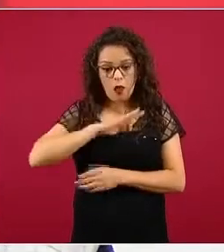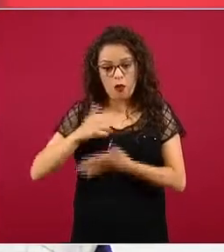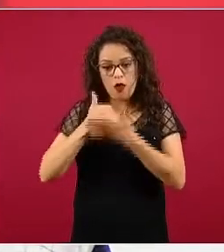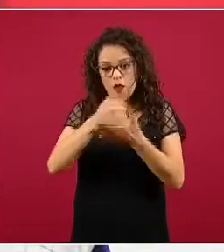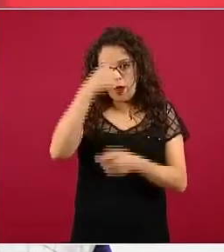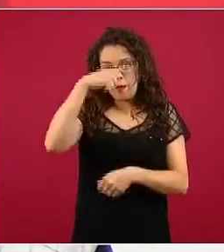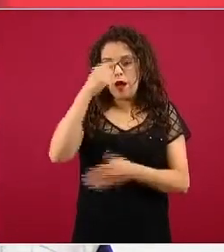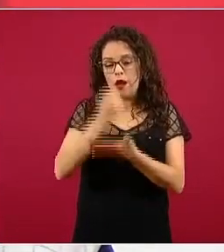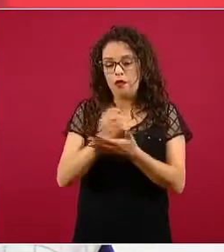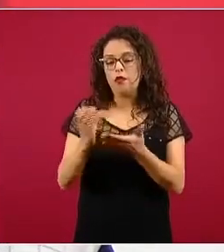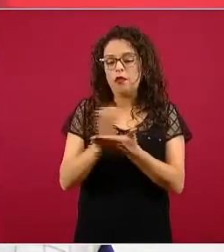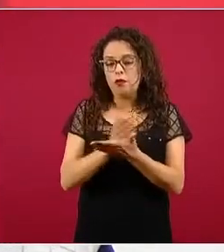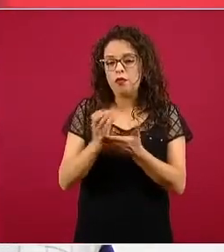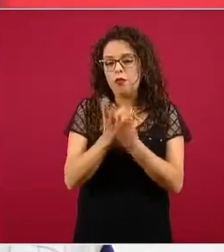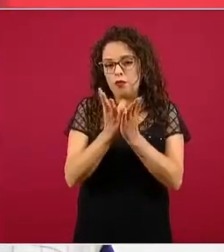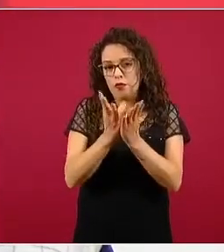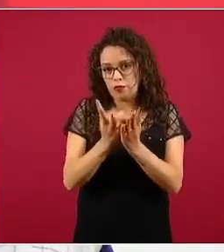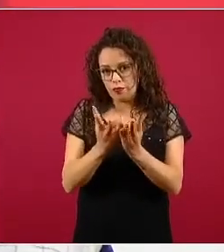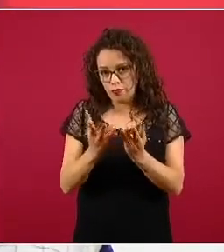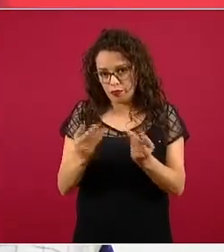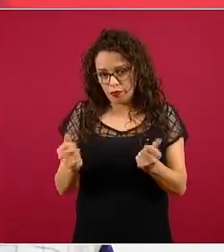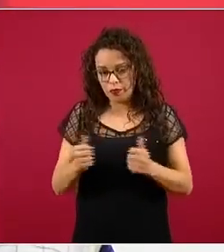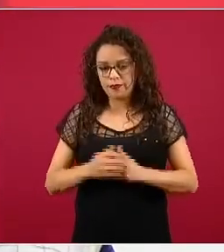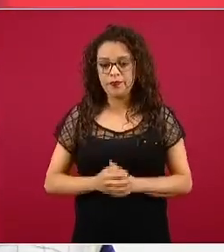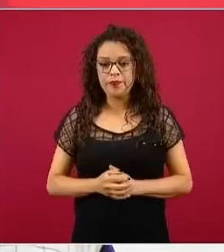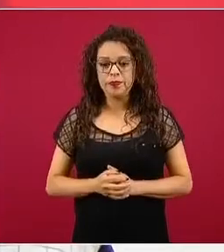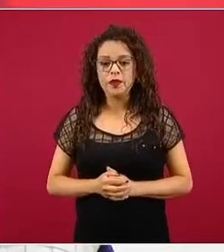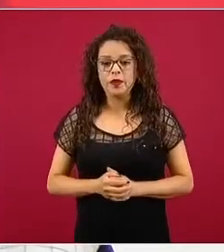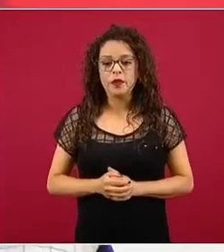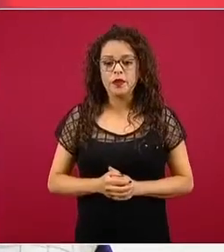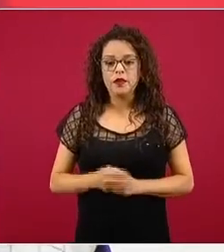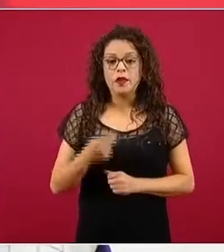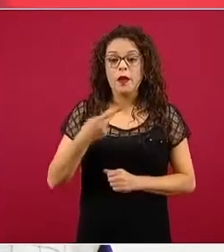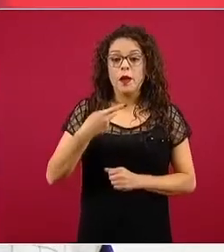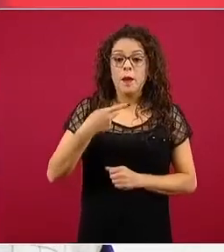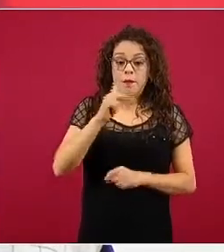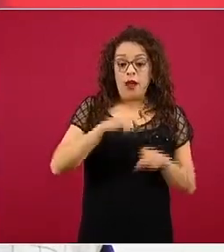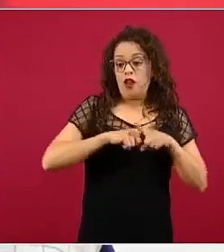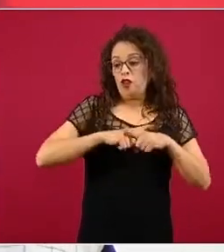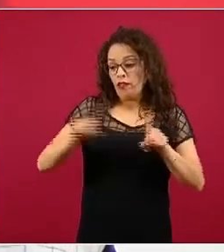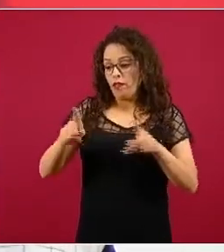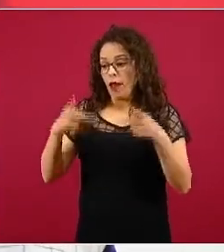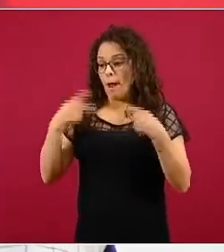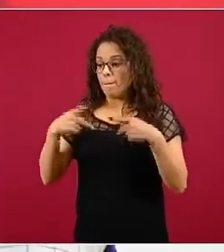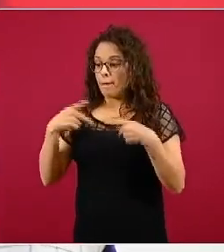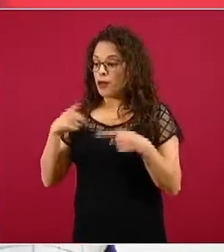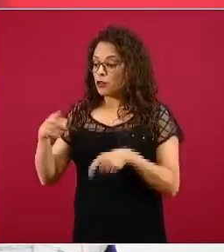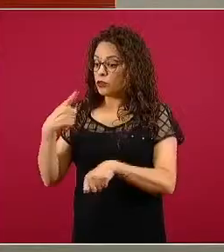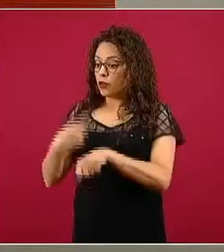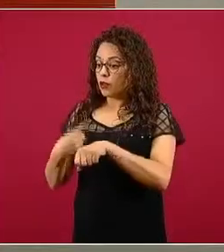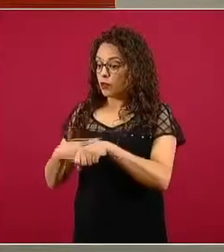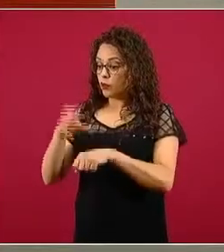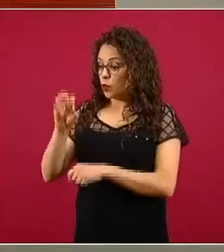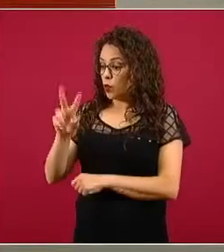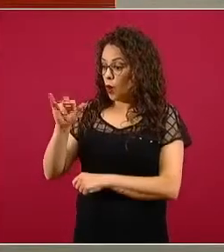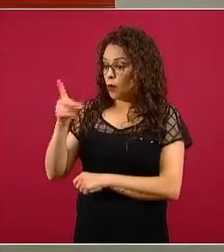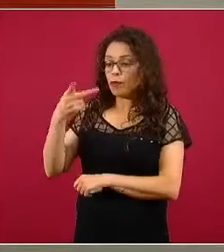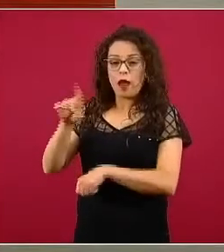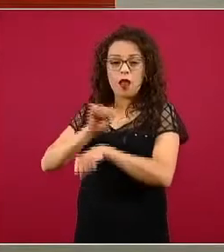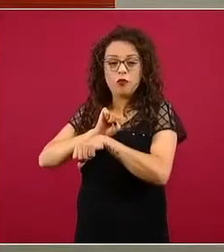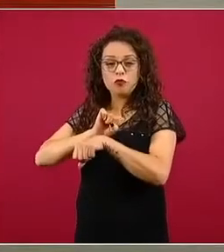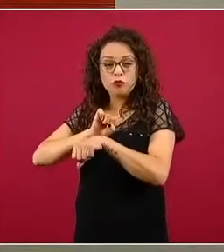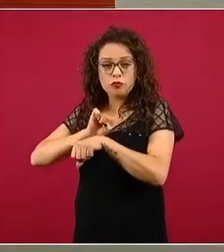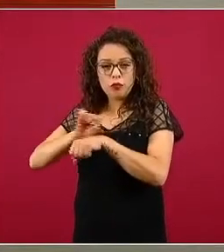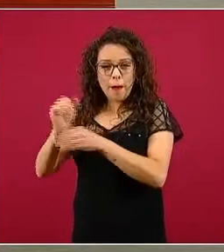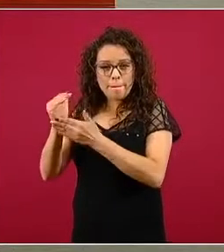No así necesariamente en personas que a lo mejor han tenido COVID leve, que igual no tuvieron tanta afectación y por lo tanto